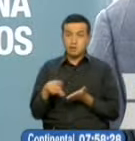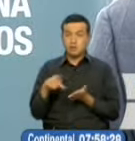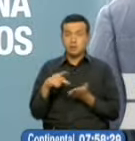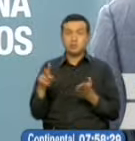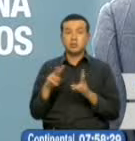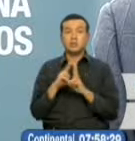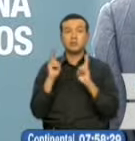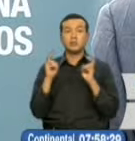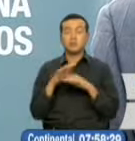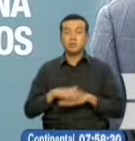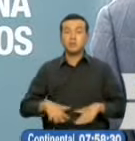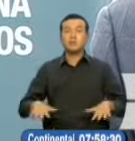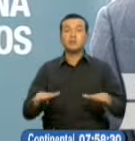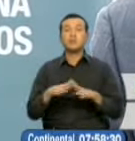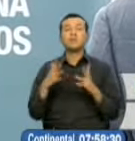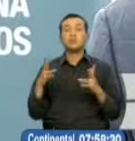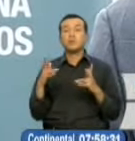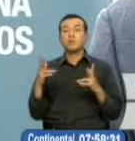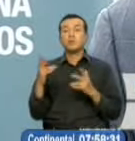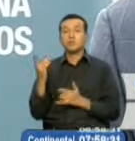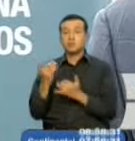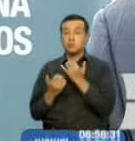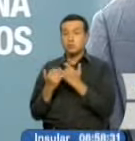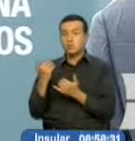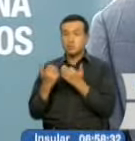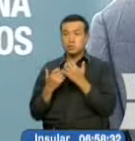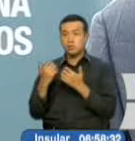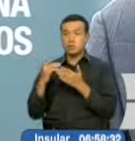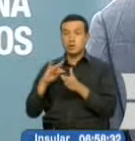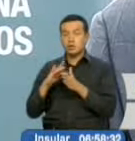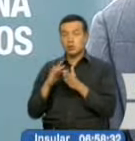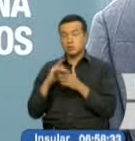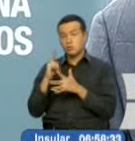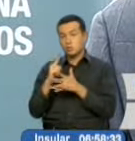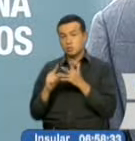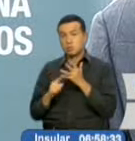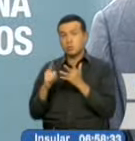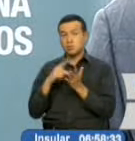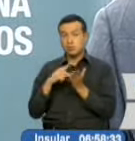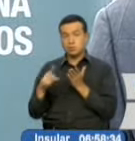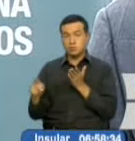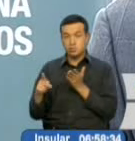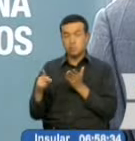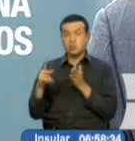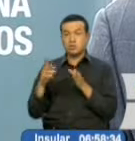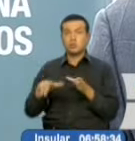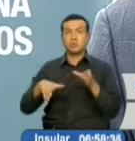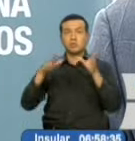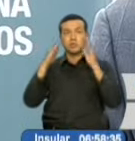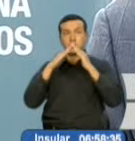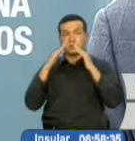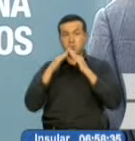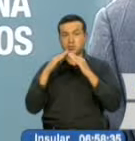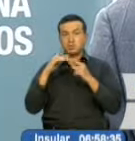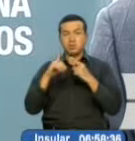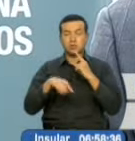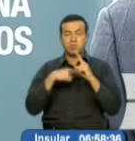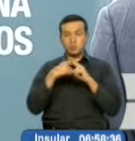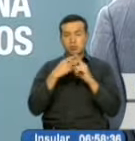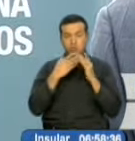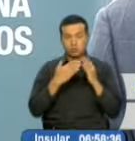corresponden a seguros de incendio y multirriesgo que básicamente cubren edificaciones y